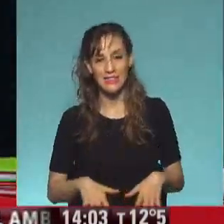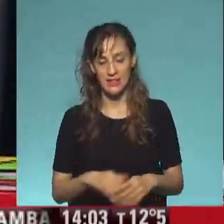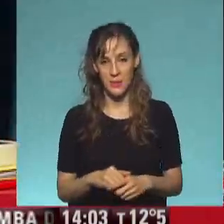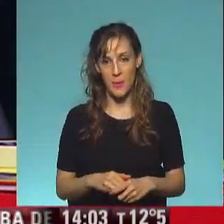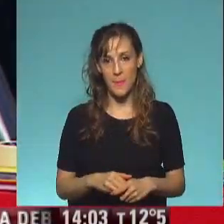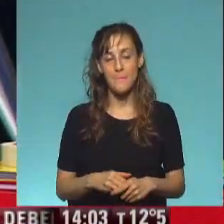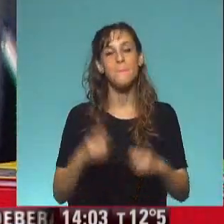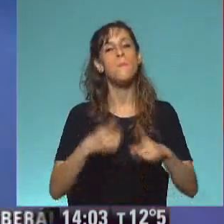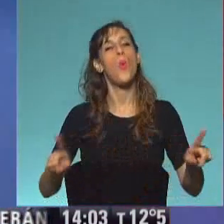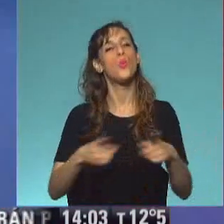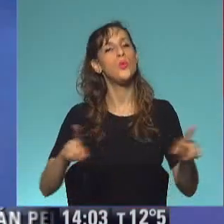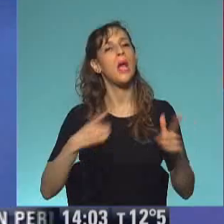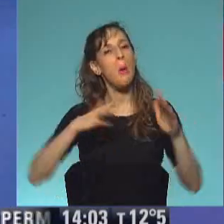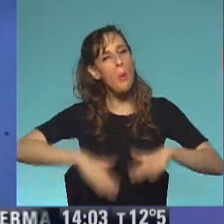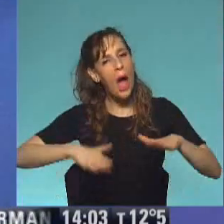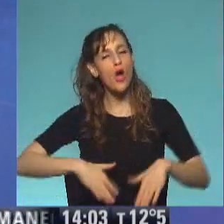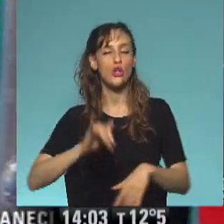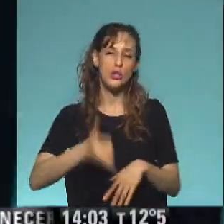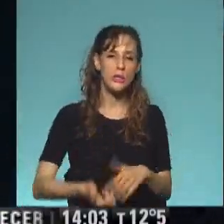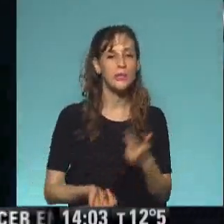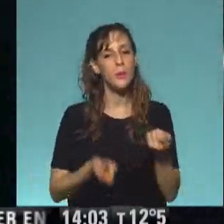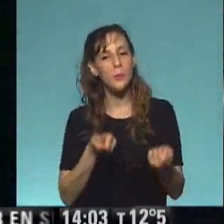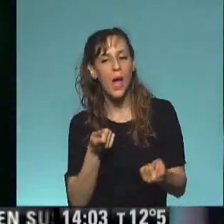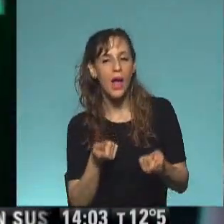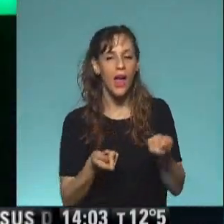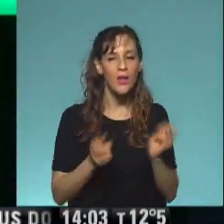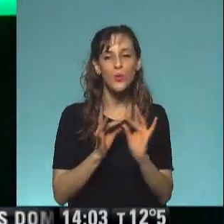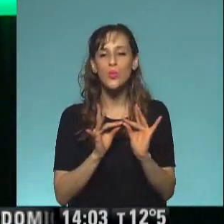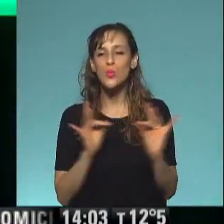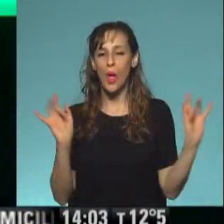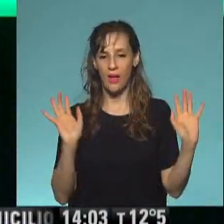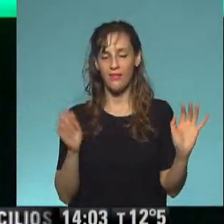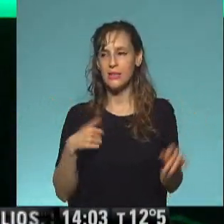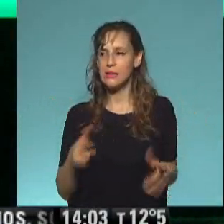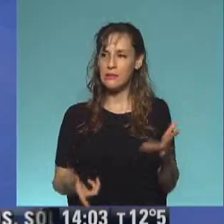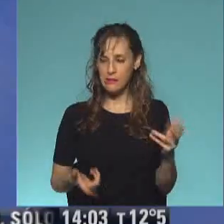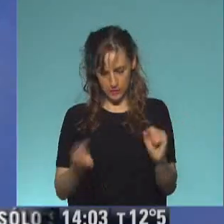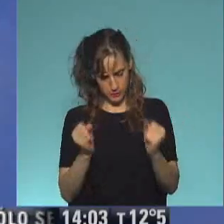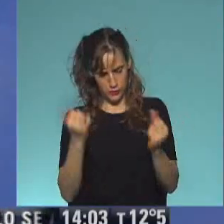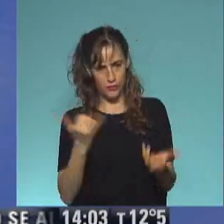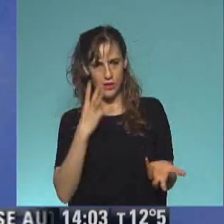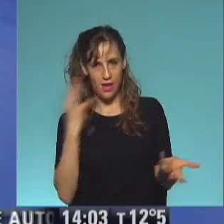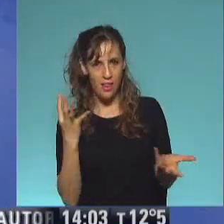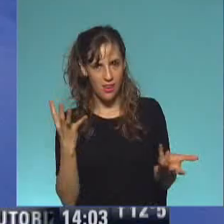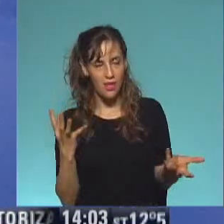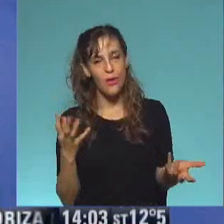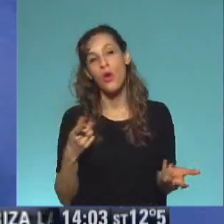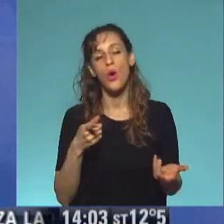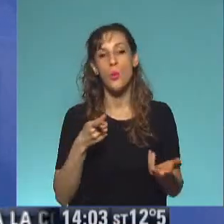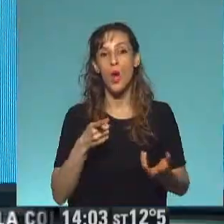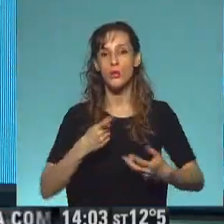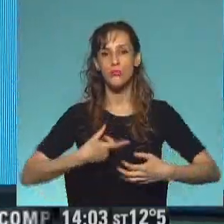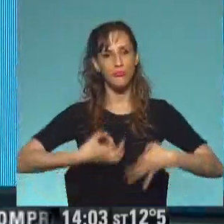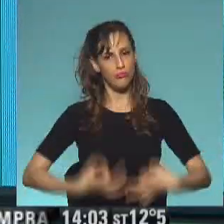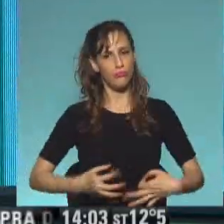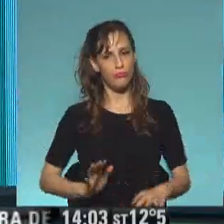la música está bajita. Podemos hacer así. Puedo bailar un poquito. Emiliano así. Está haciendo una cosa extrañísima que a mí me perturba, pero bueno. ¿Qué? ¿Te pusiste sexo? Sí, hoy voy a